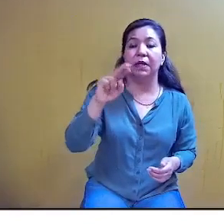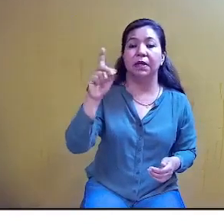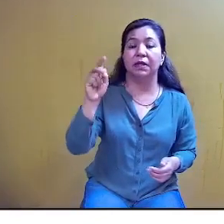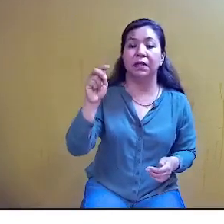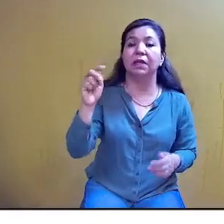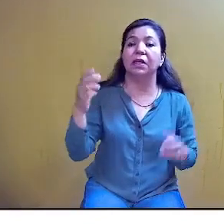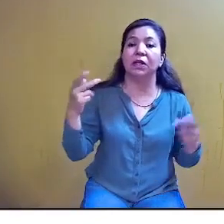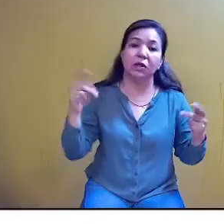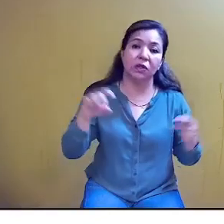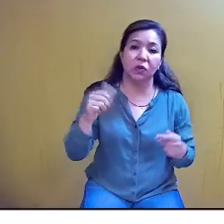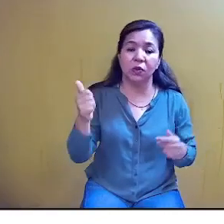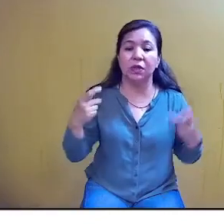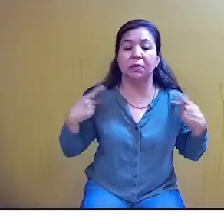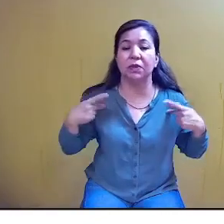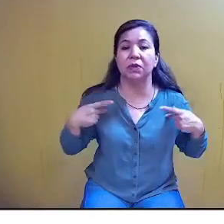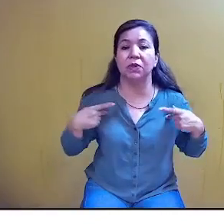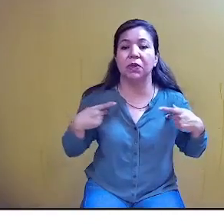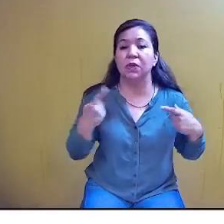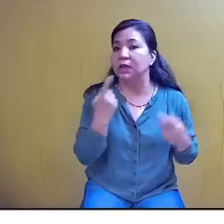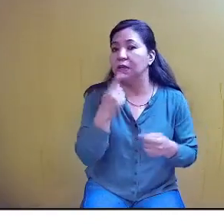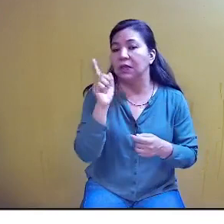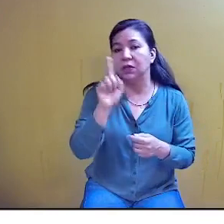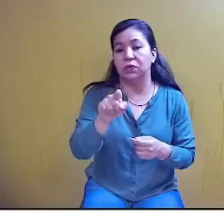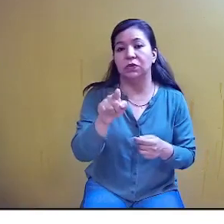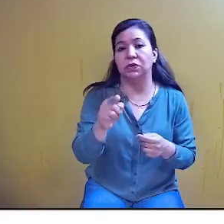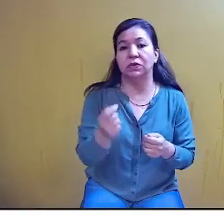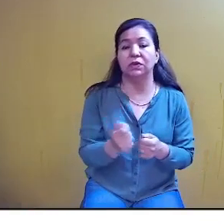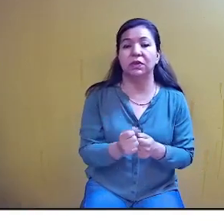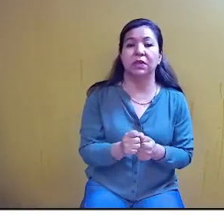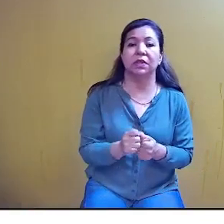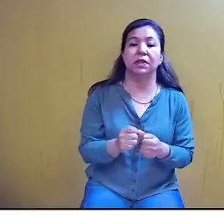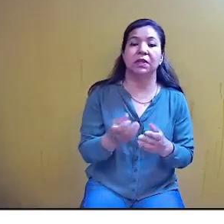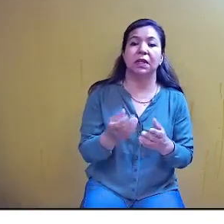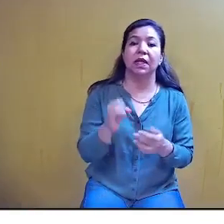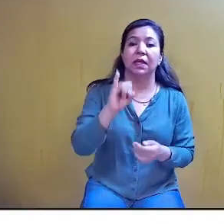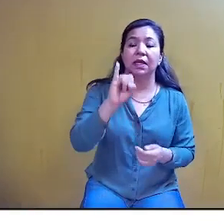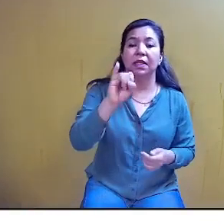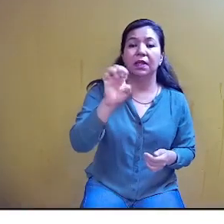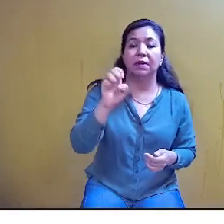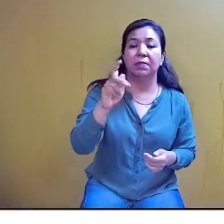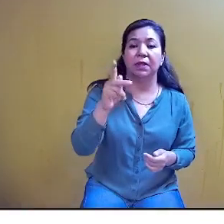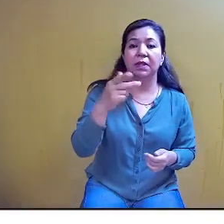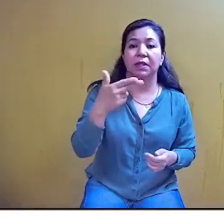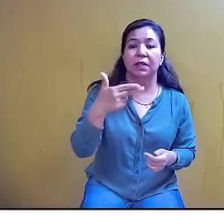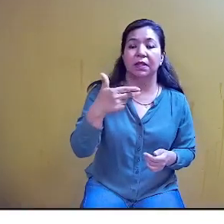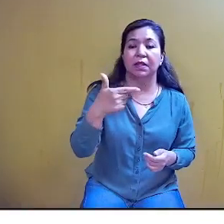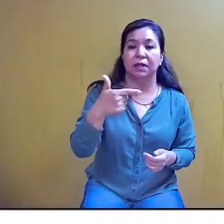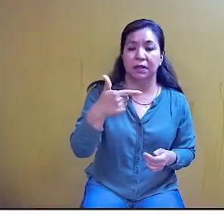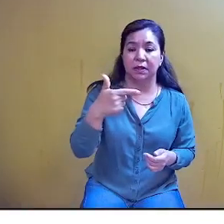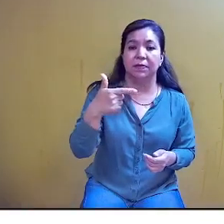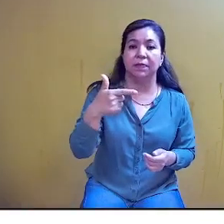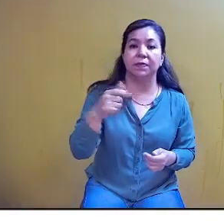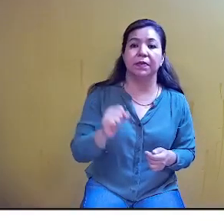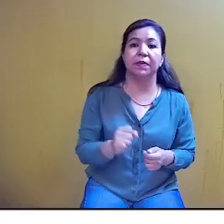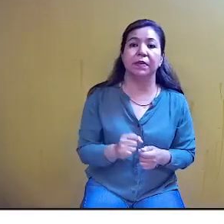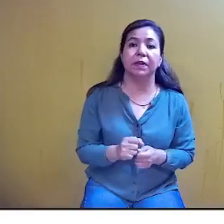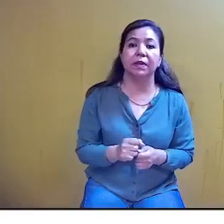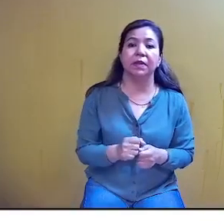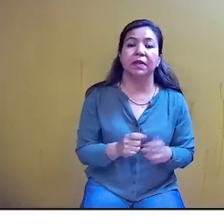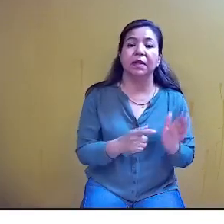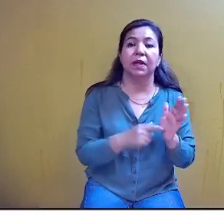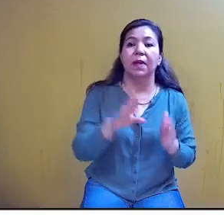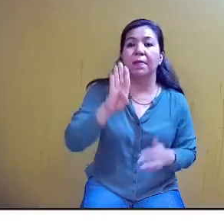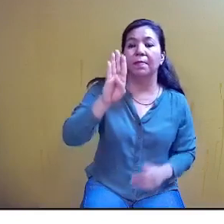autoridad responsable del Instituto Electoral y de Participación Ciudadana del Estado de Guerrero. Y por último, la compareciente es Brenda Karina